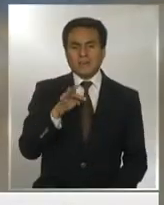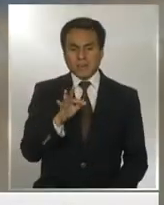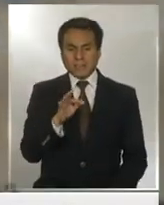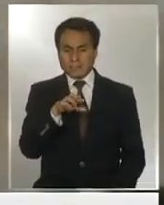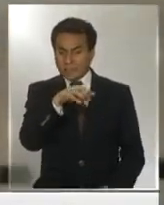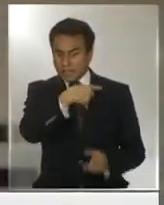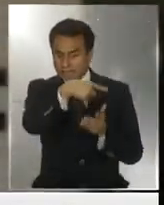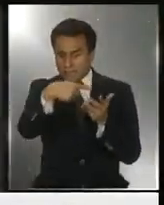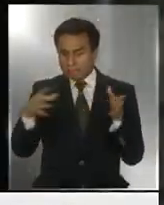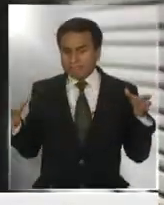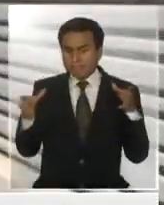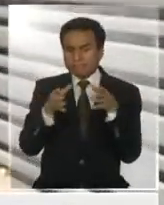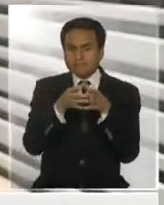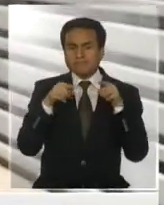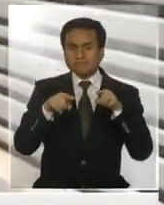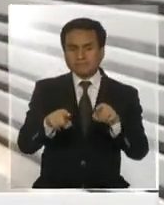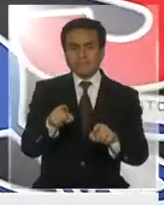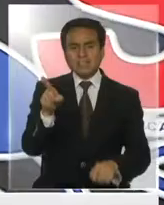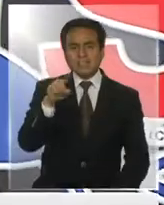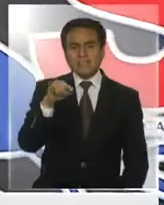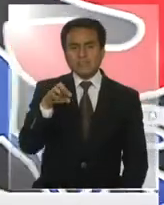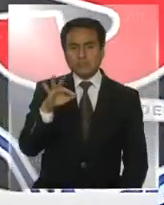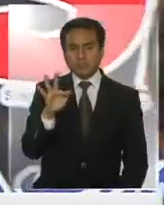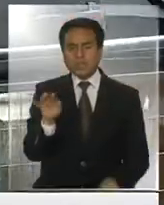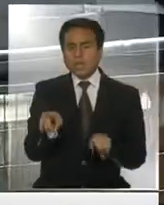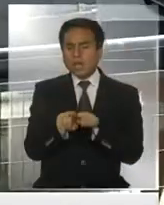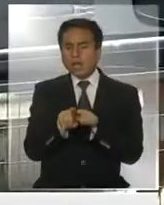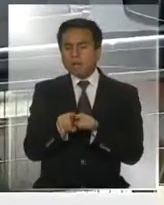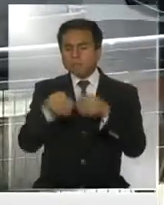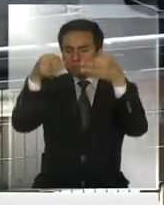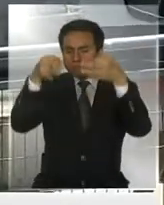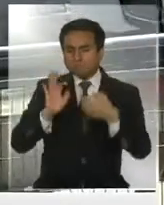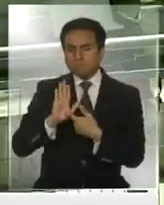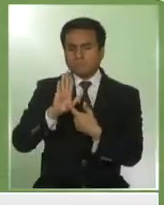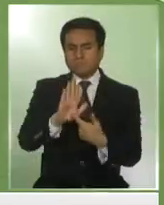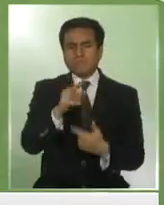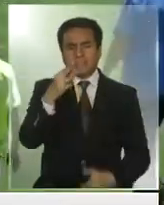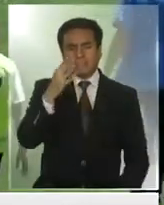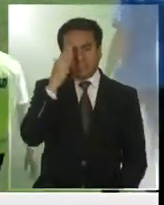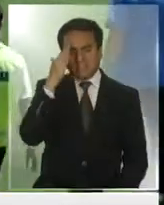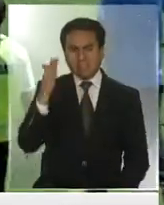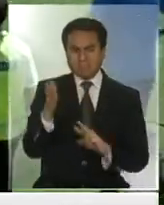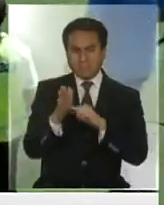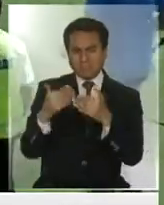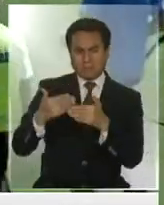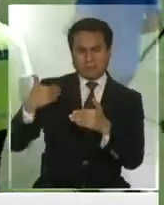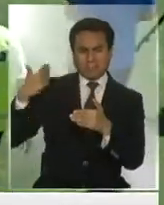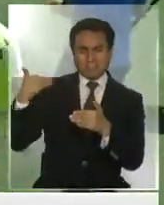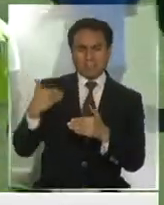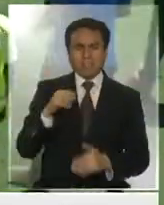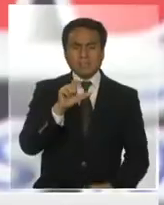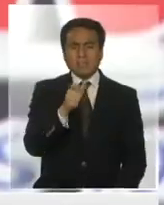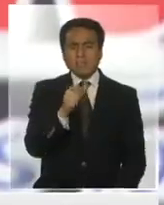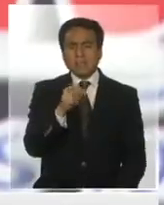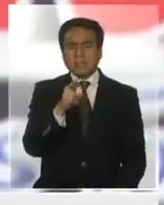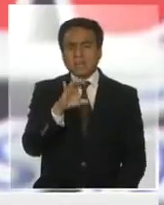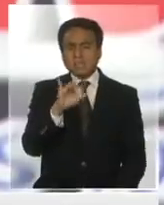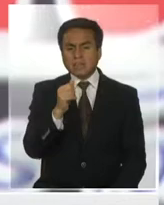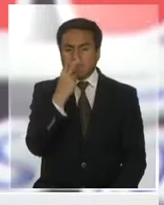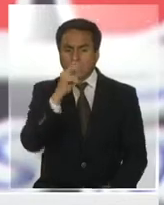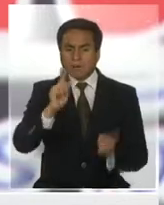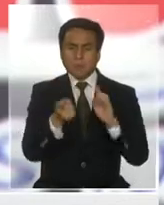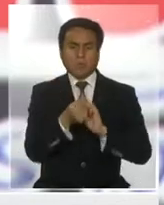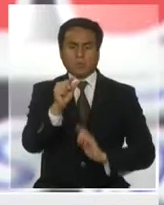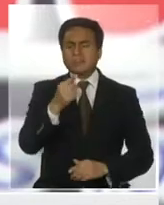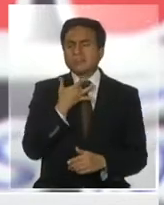En paralelo, la Asamblea del CIFUB fijará su posición. Pasaron 3 días de los incidentes y García ve pocos cambios. ¿Qué ha